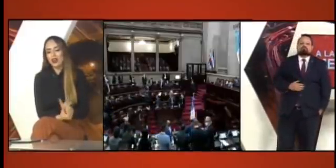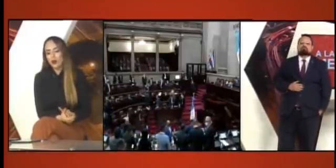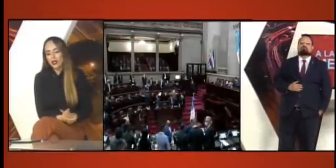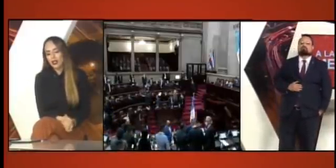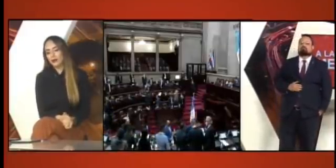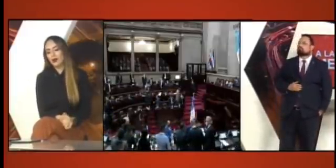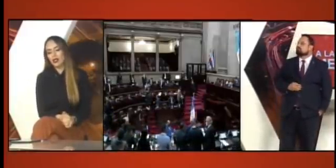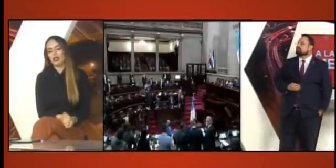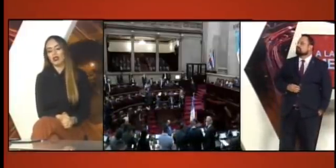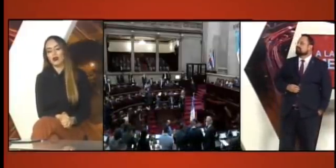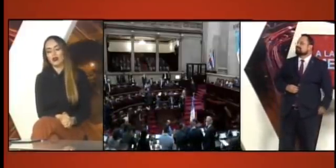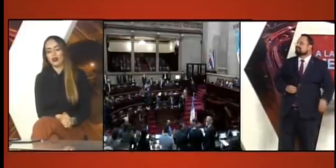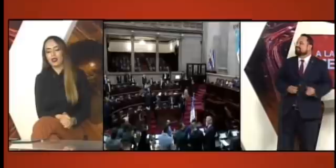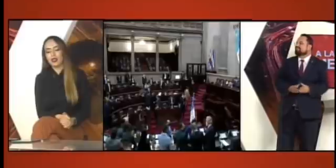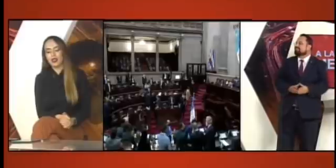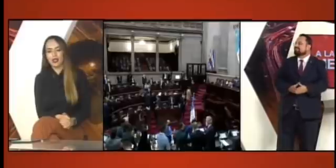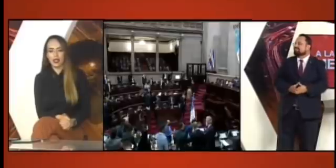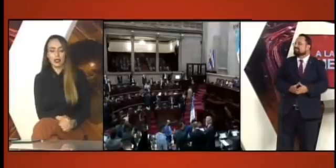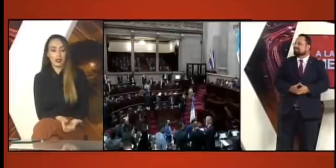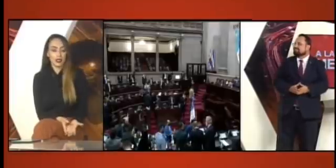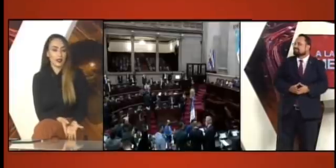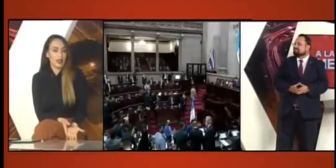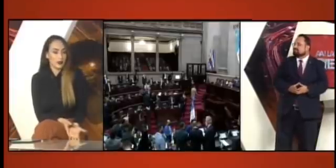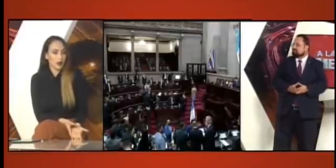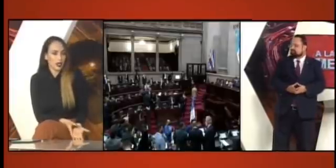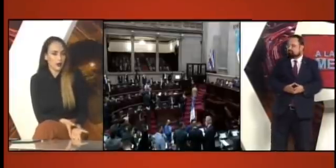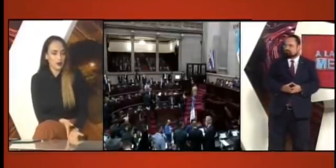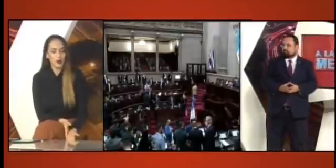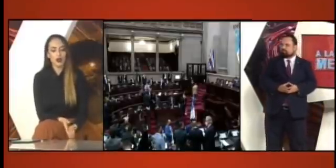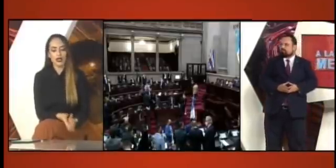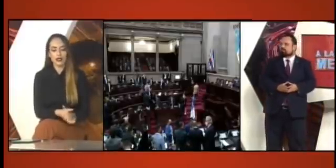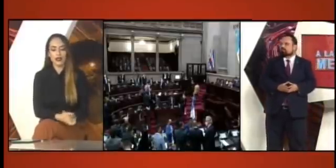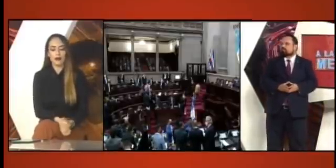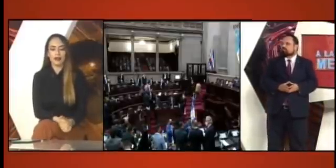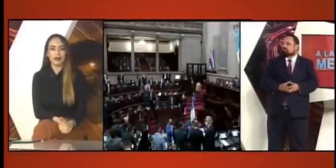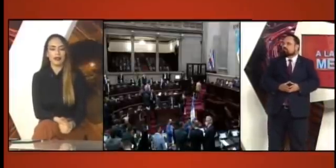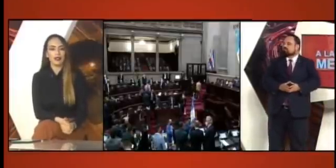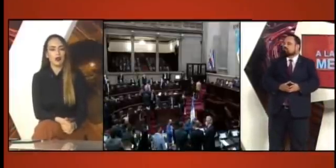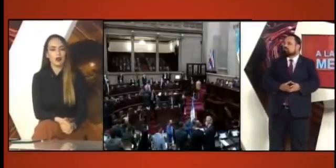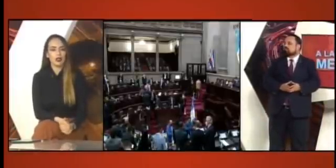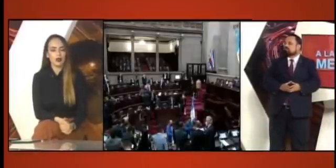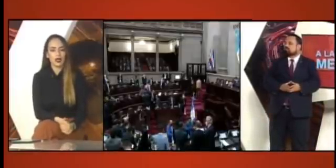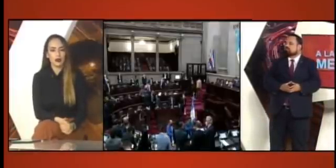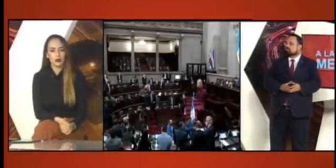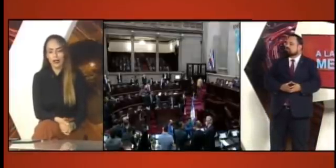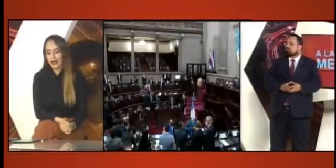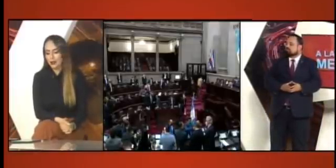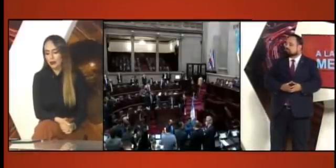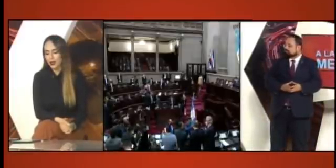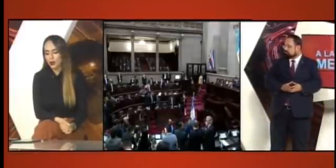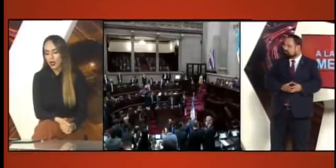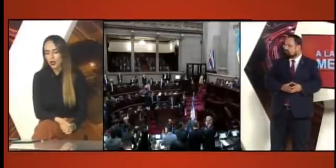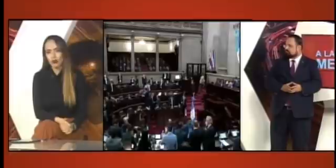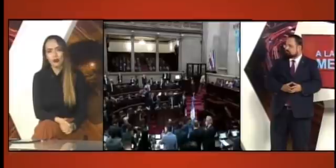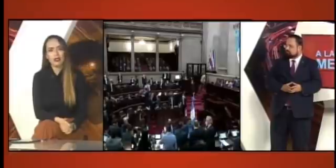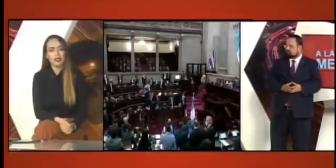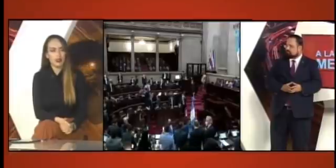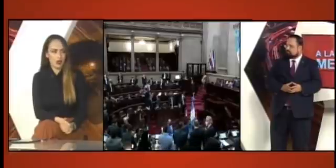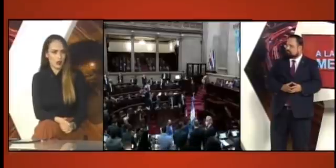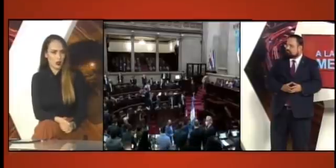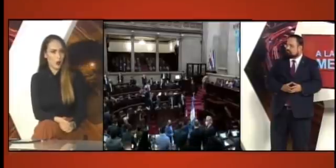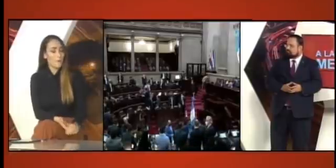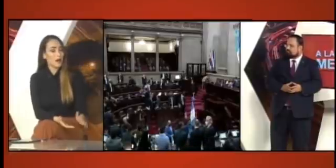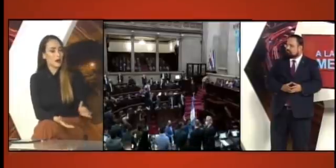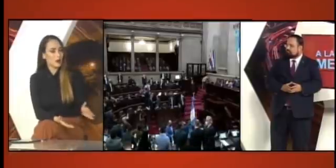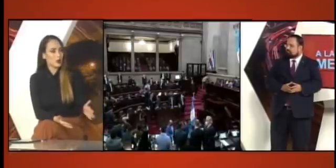leo en cualquier proyecto de iniciativa de ley por ejemplo que se presenta ante el congreso de la república en el pleno normalmente